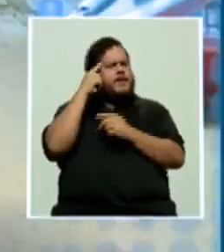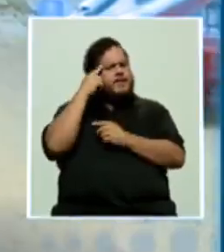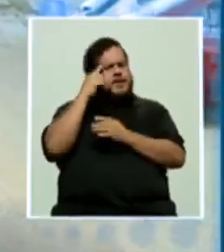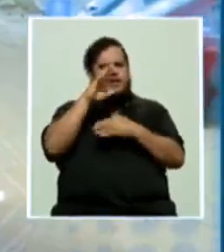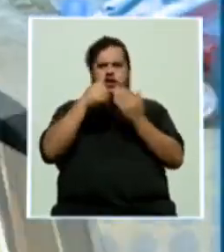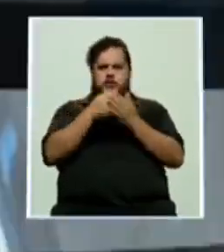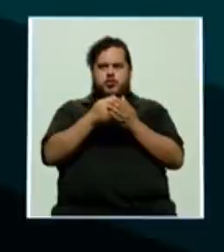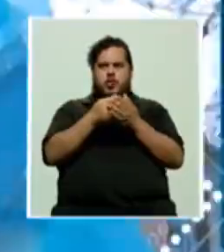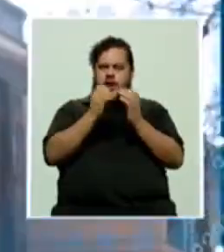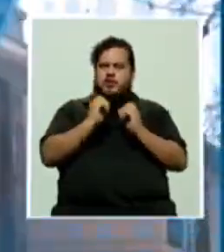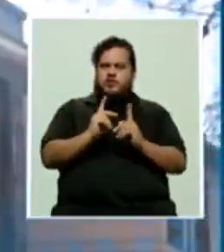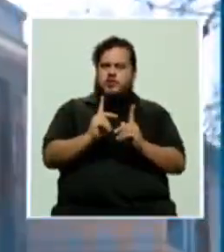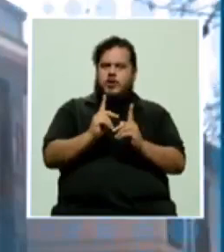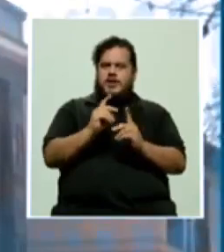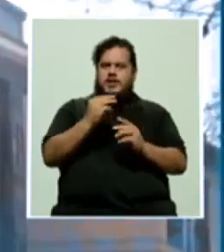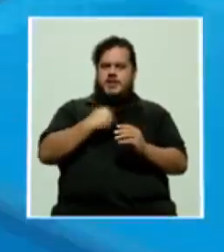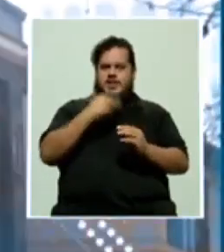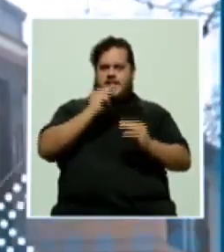del mercado.